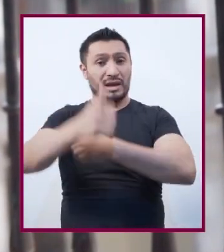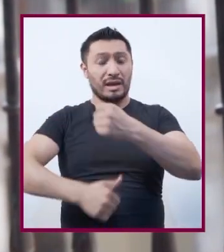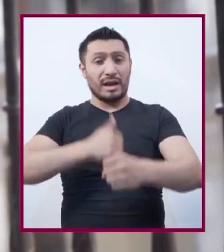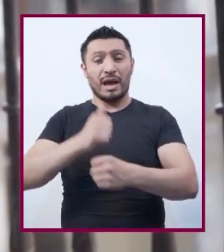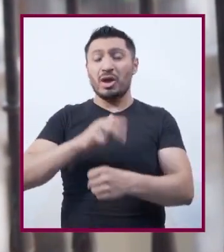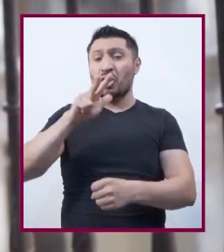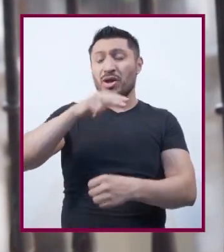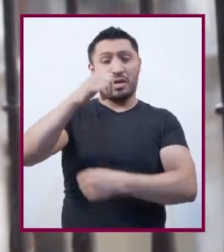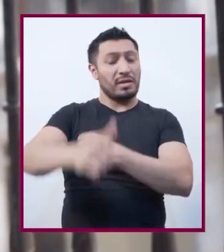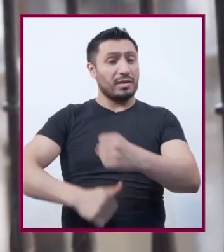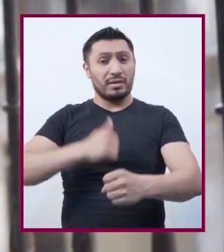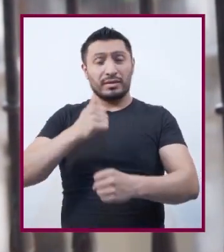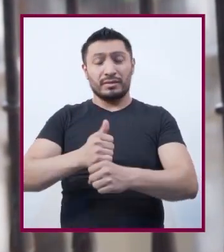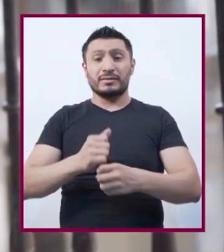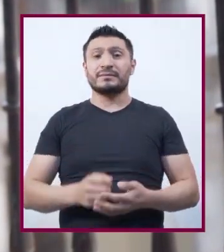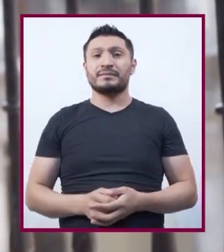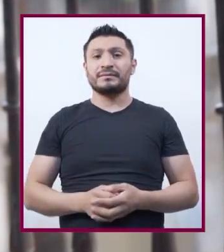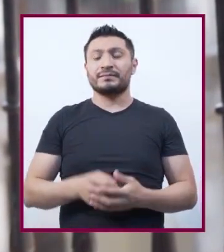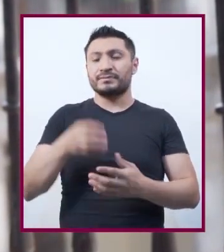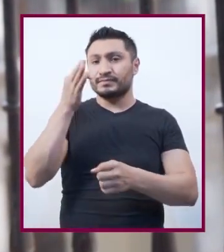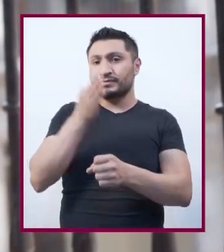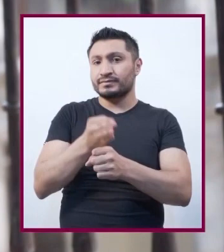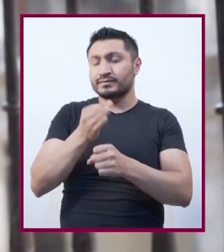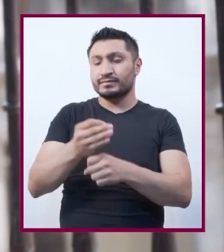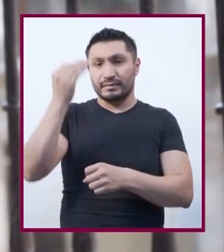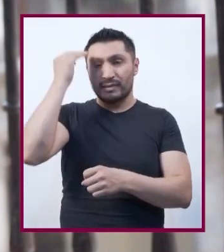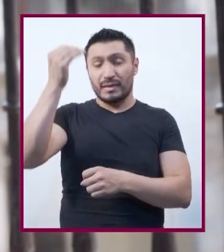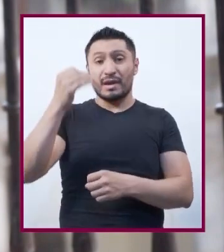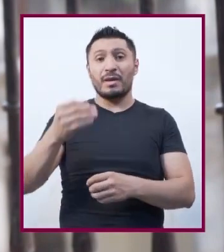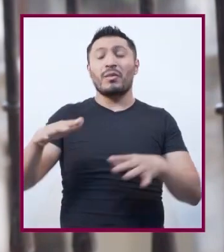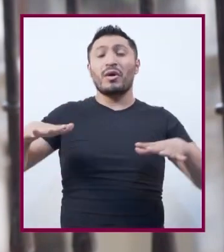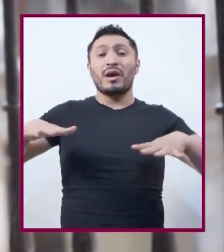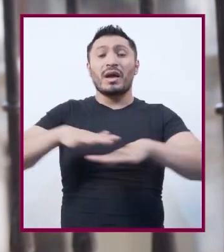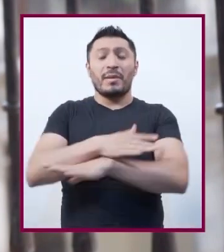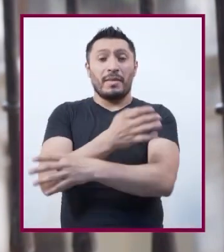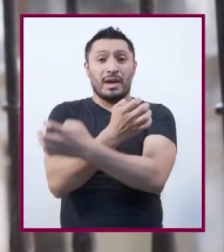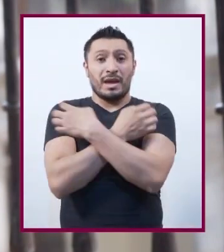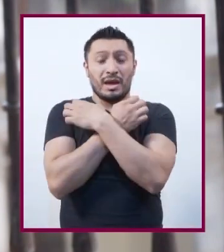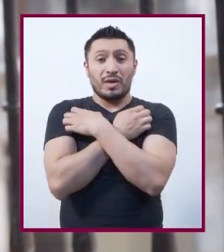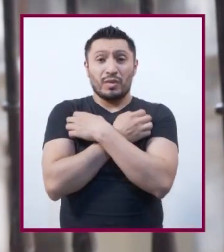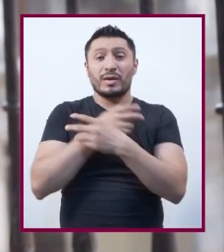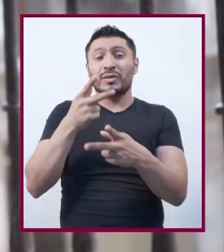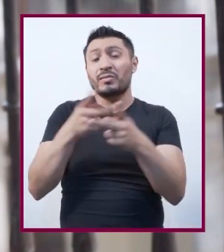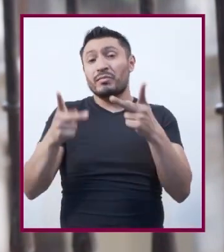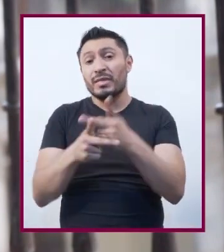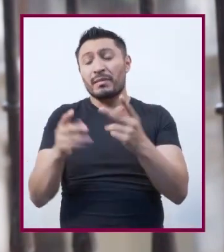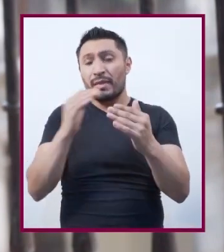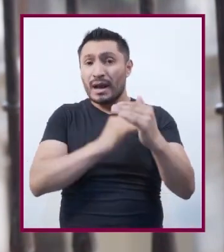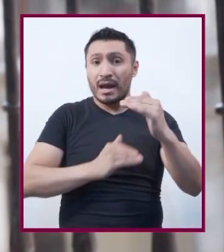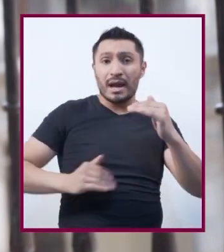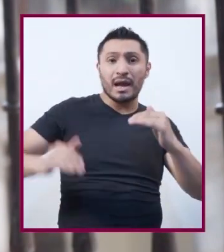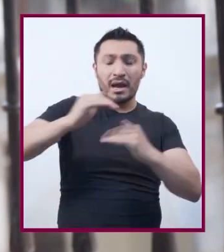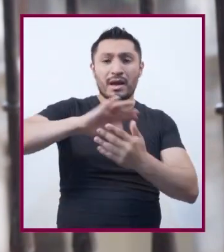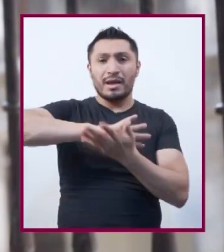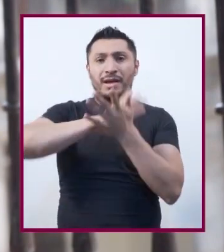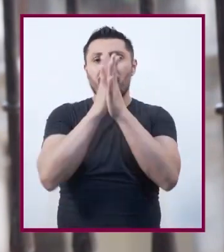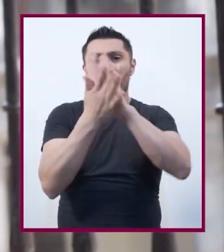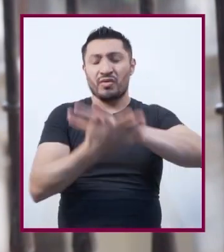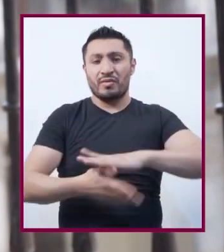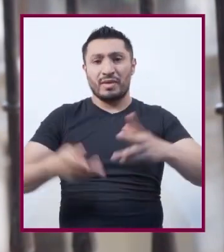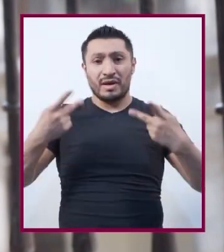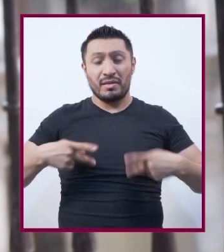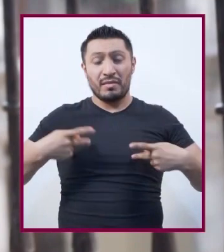y niños de 15 y jóvenes de 18. En este periodo que transitan por la educación media superior, maduran y